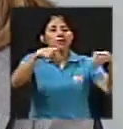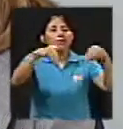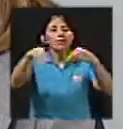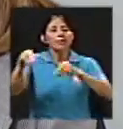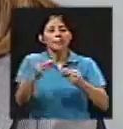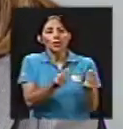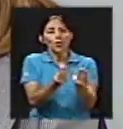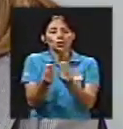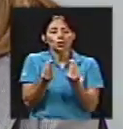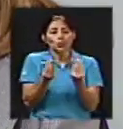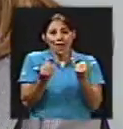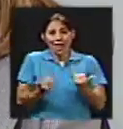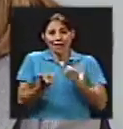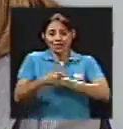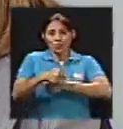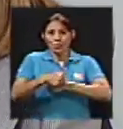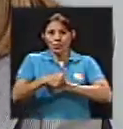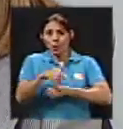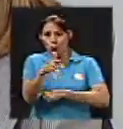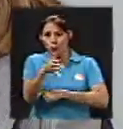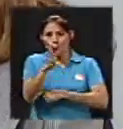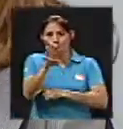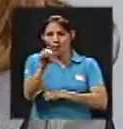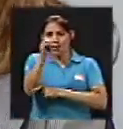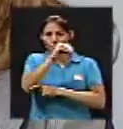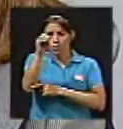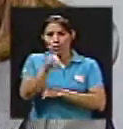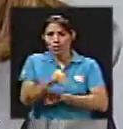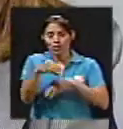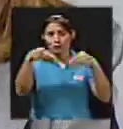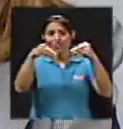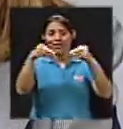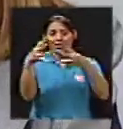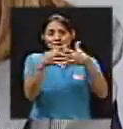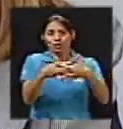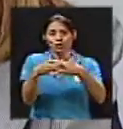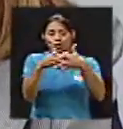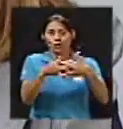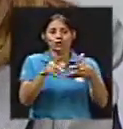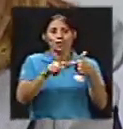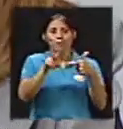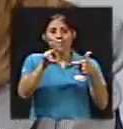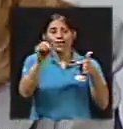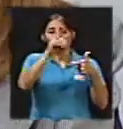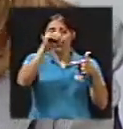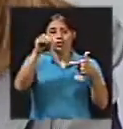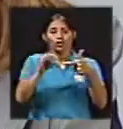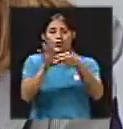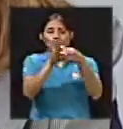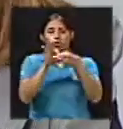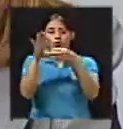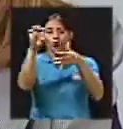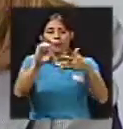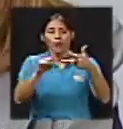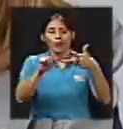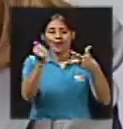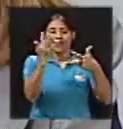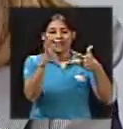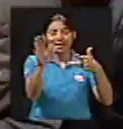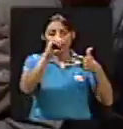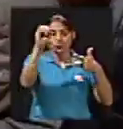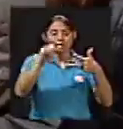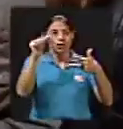aproximadamente 40% va a los Estados Unidos, 20% va a la Unión Europea, 15% va a Asia, 15%